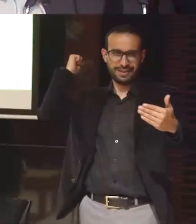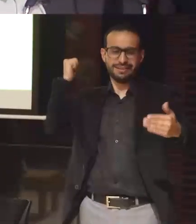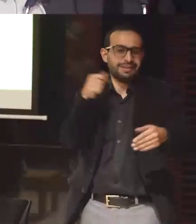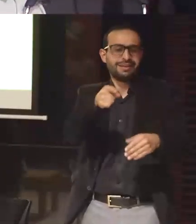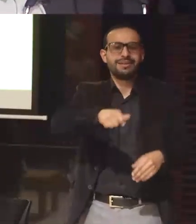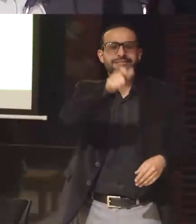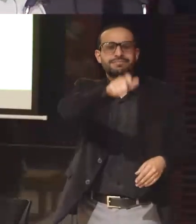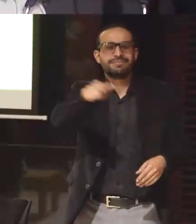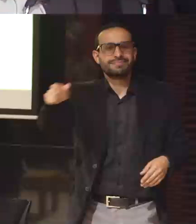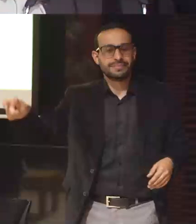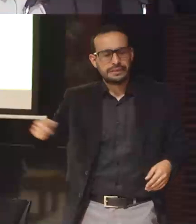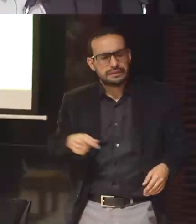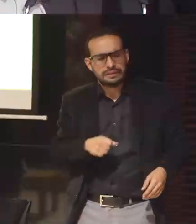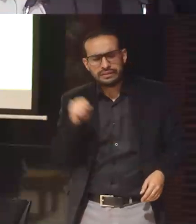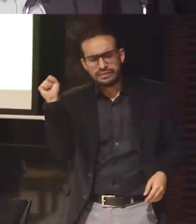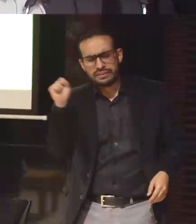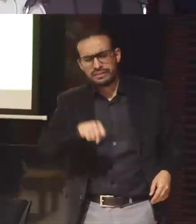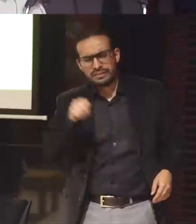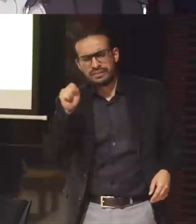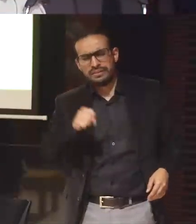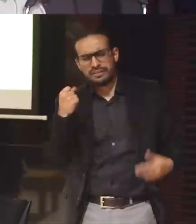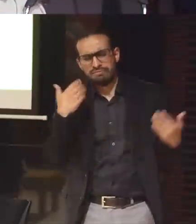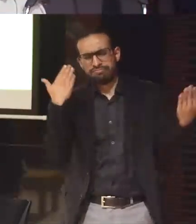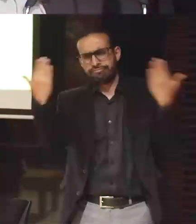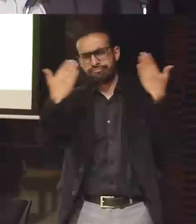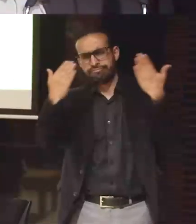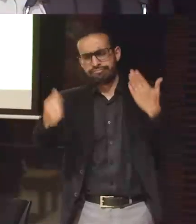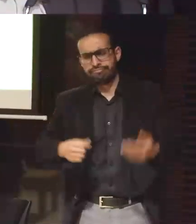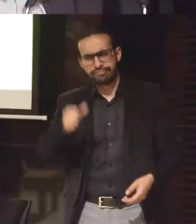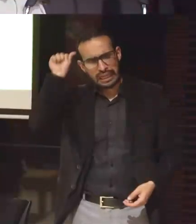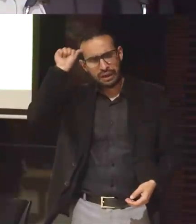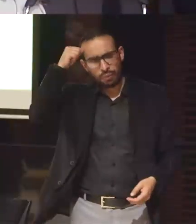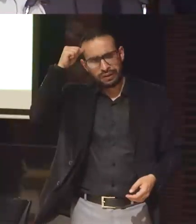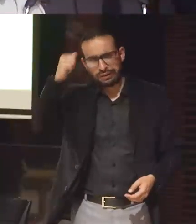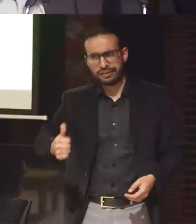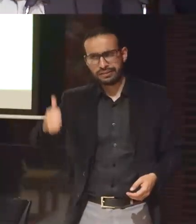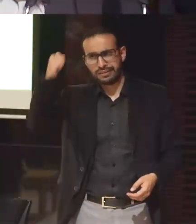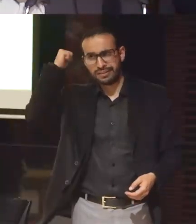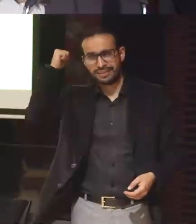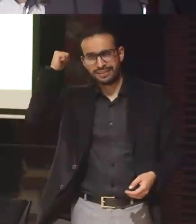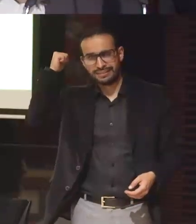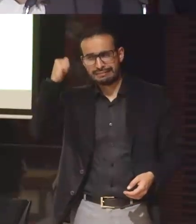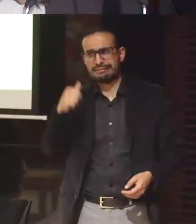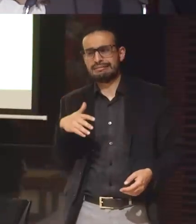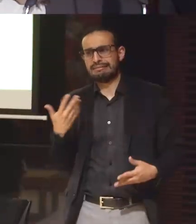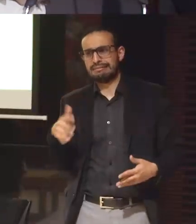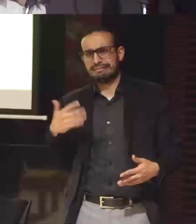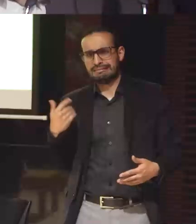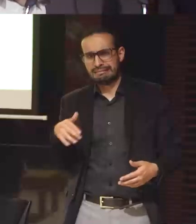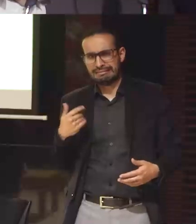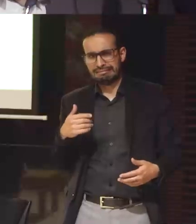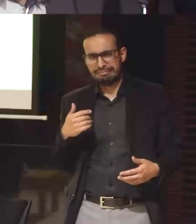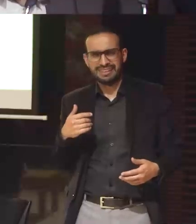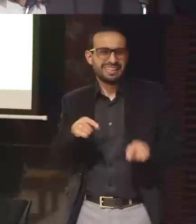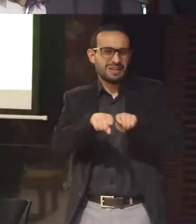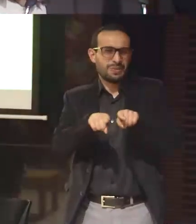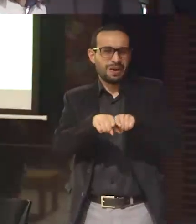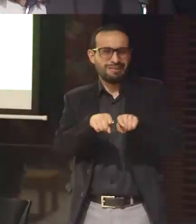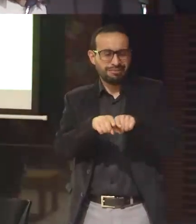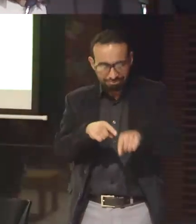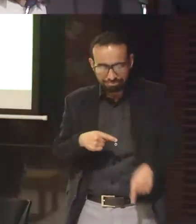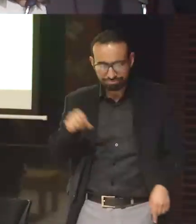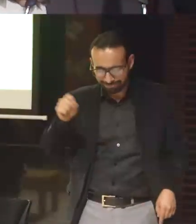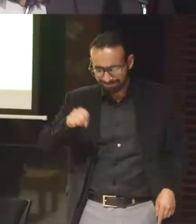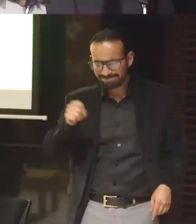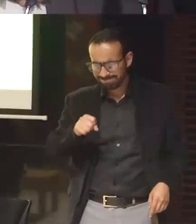Memoria es recordar. Y recordar quiere decir volver a pasar por el corazón. Cuando algo